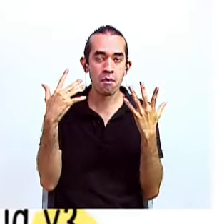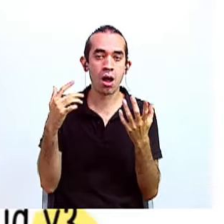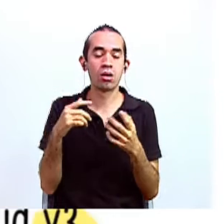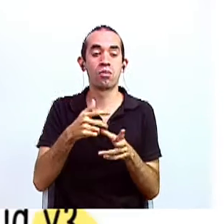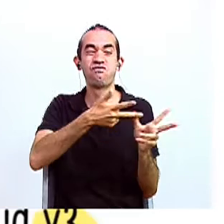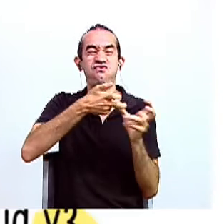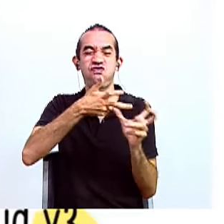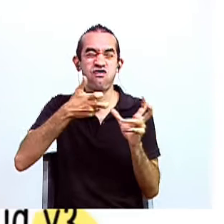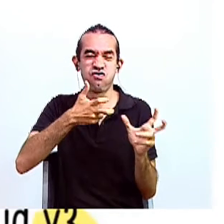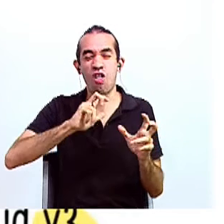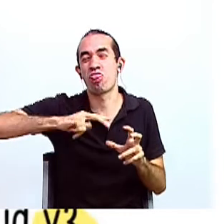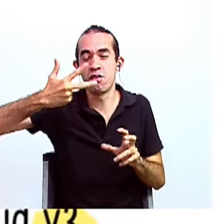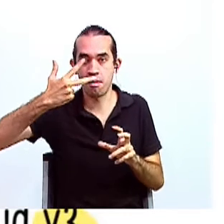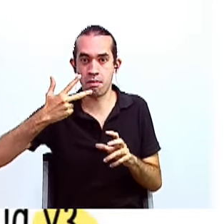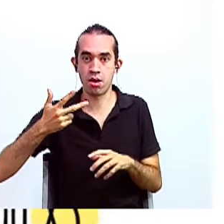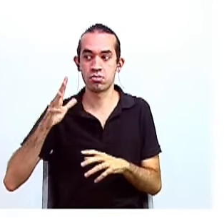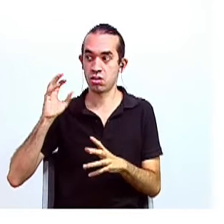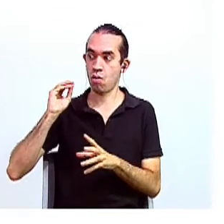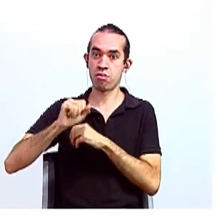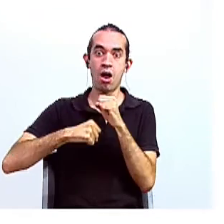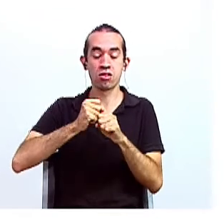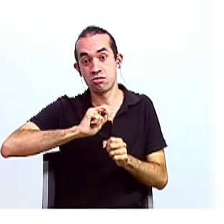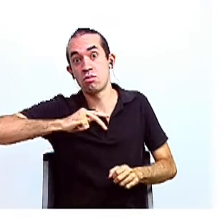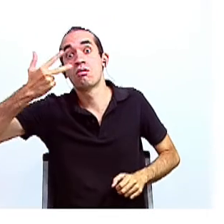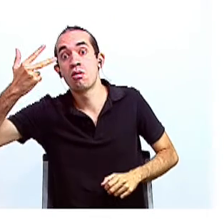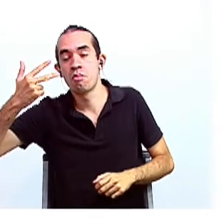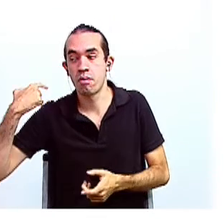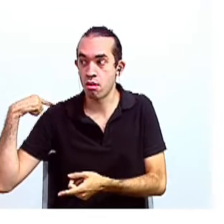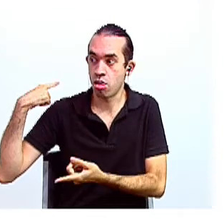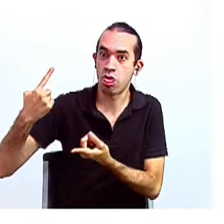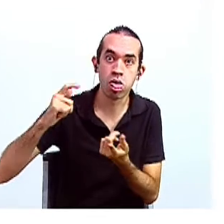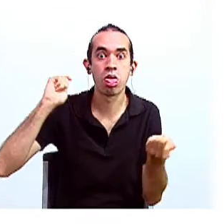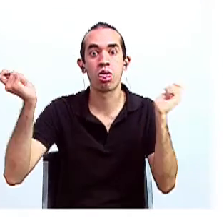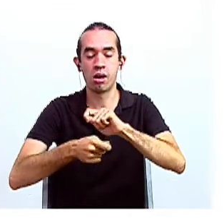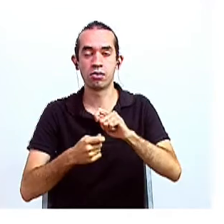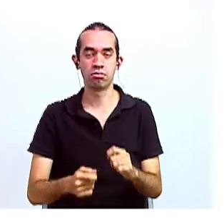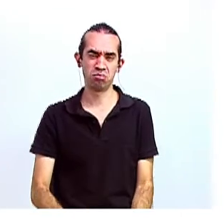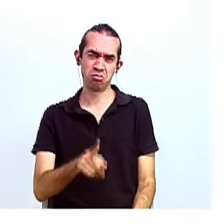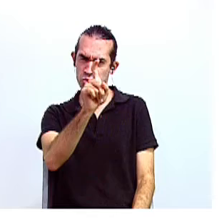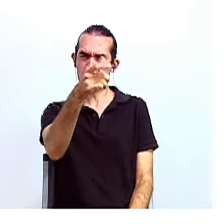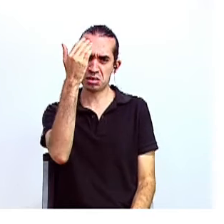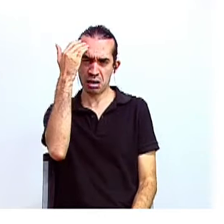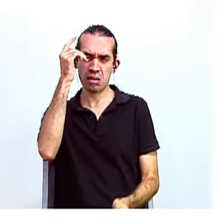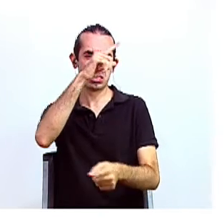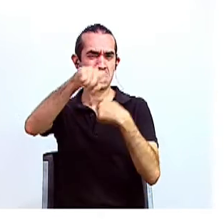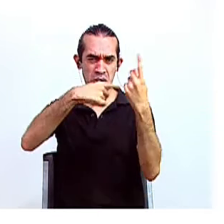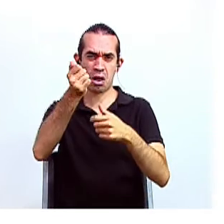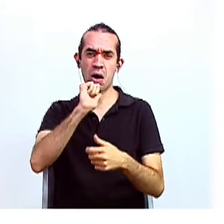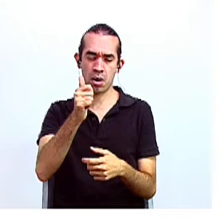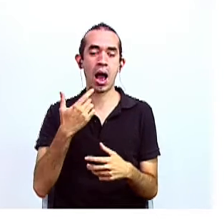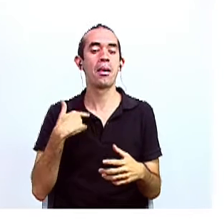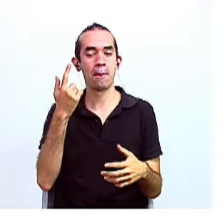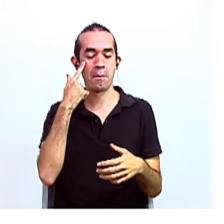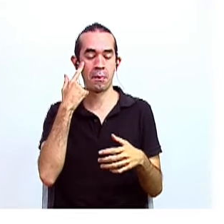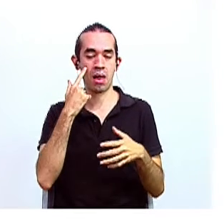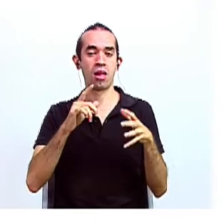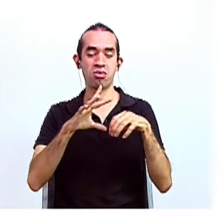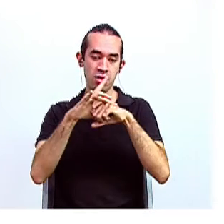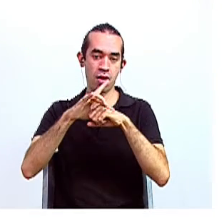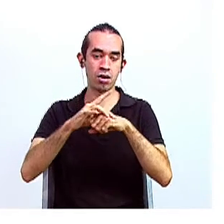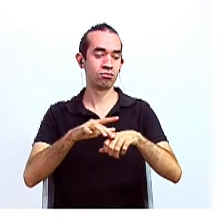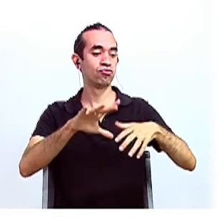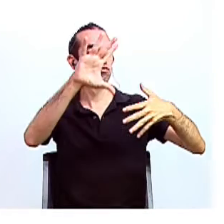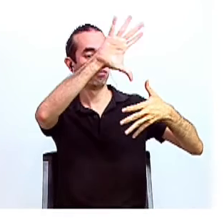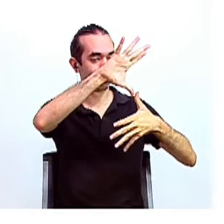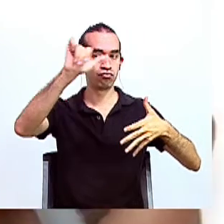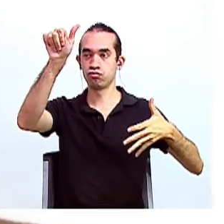años. ¿Conoces cómo funciona el ciclo del agua? El agua de la Tierra se distribuye en océanos, continentes y atmósfera, en los